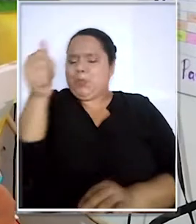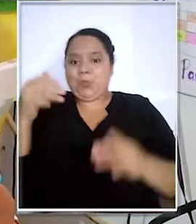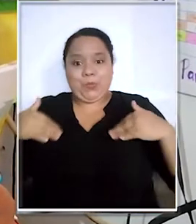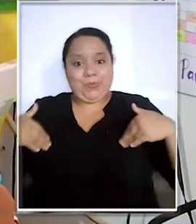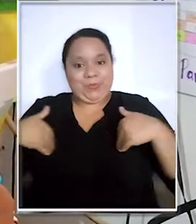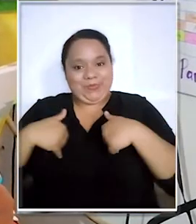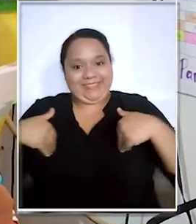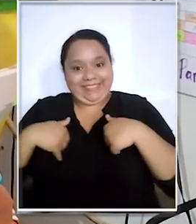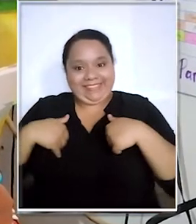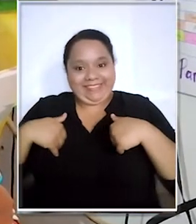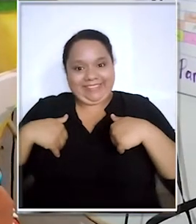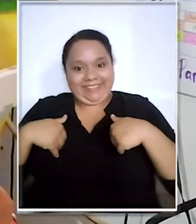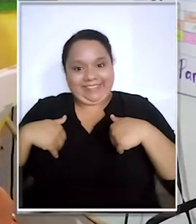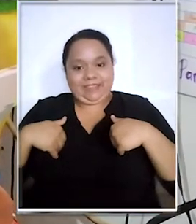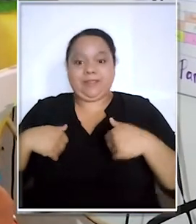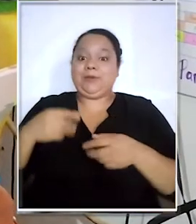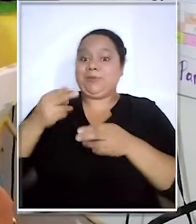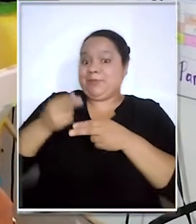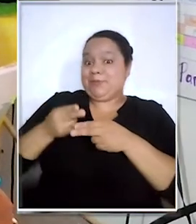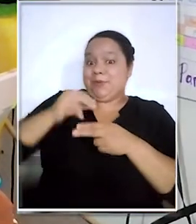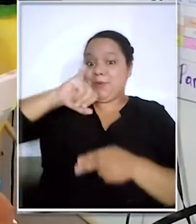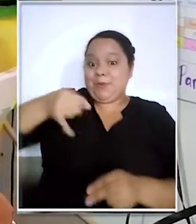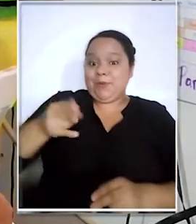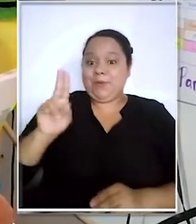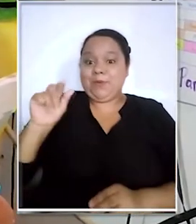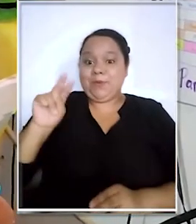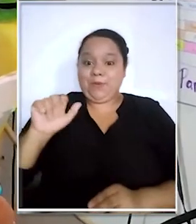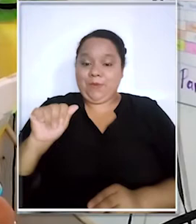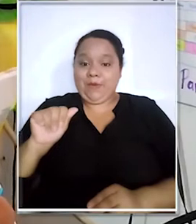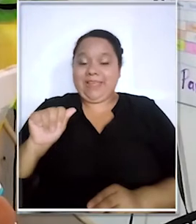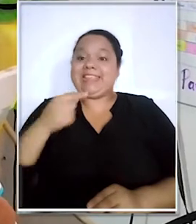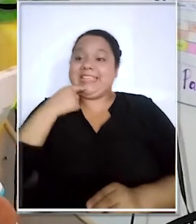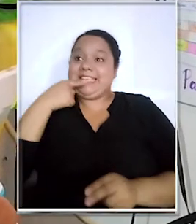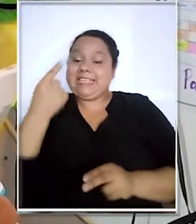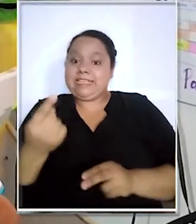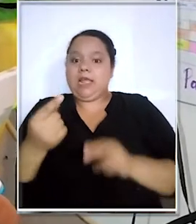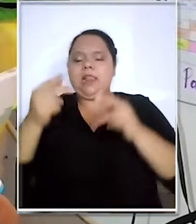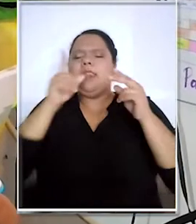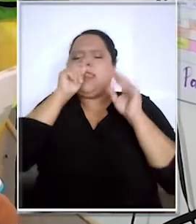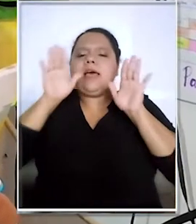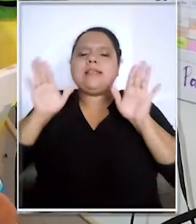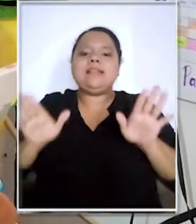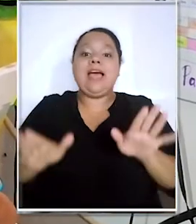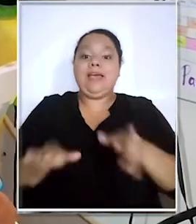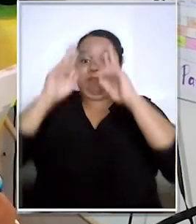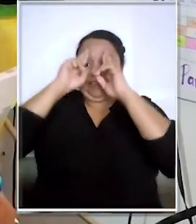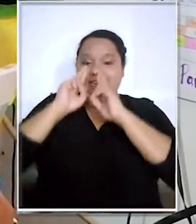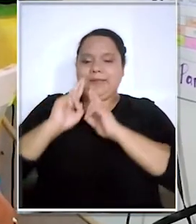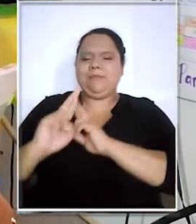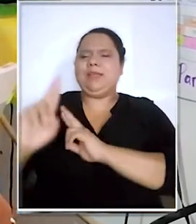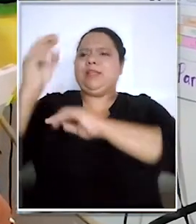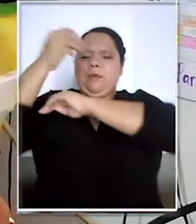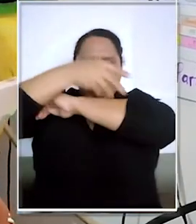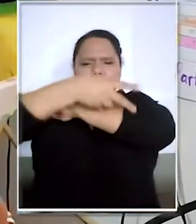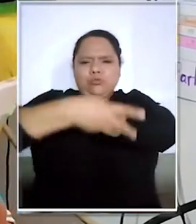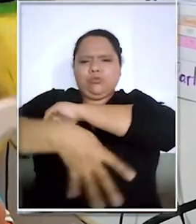animales de otra especie. Juan Martínez dice, las aves se respetan porque su bello plumaje y por